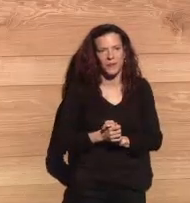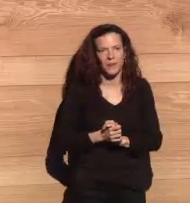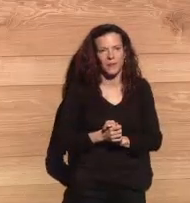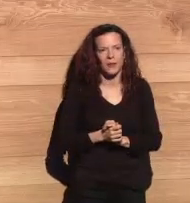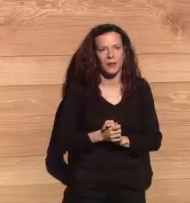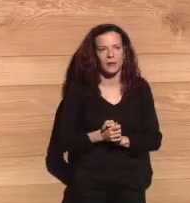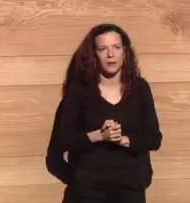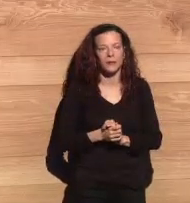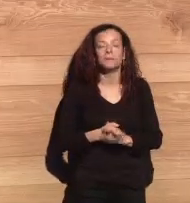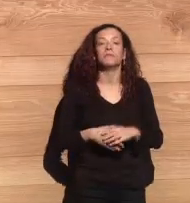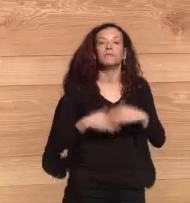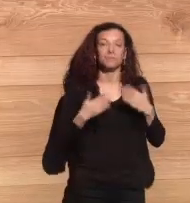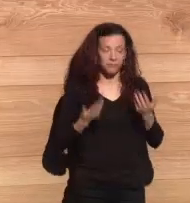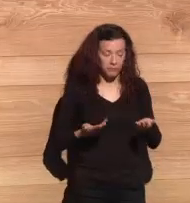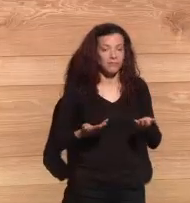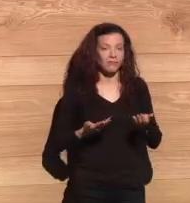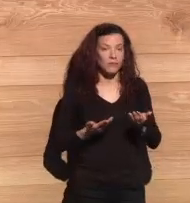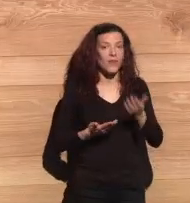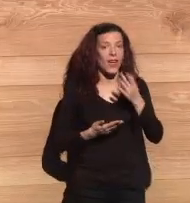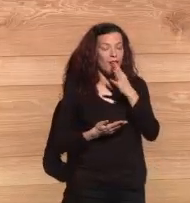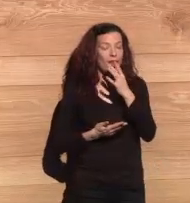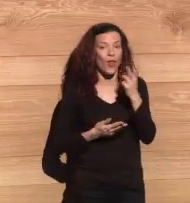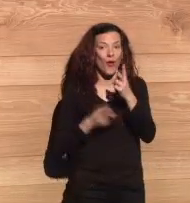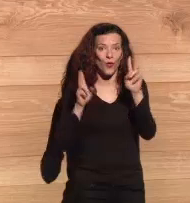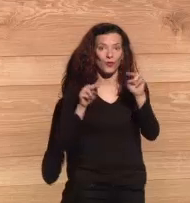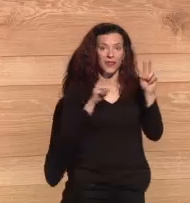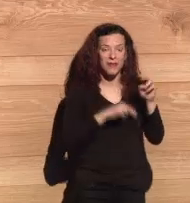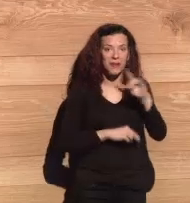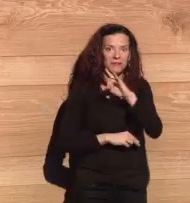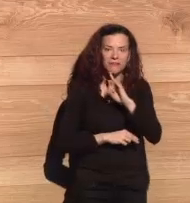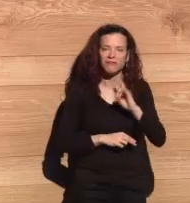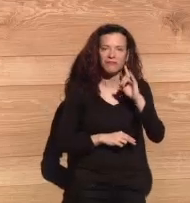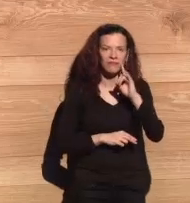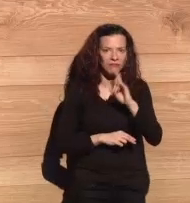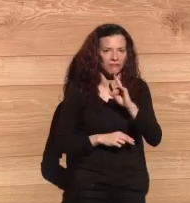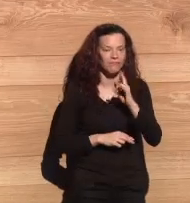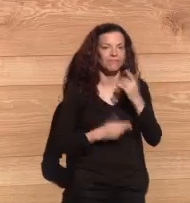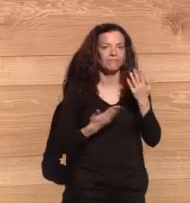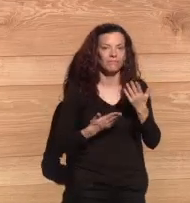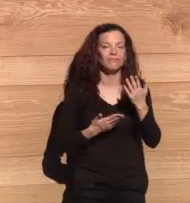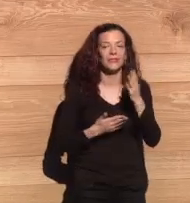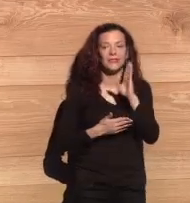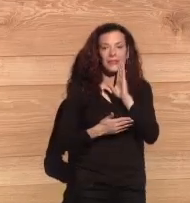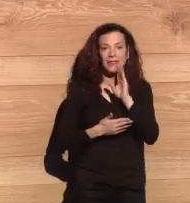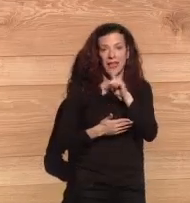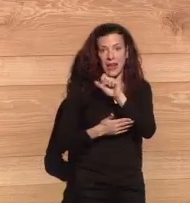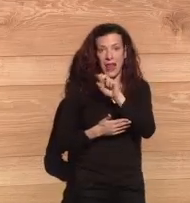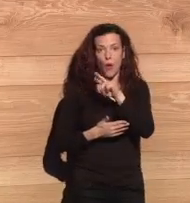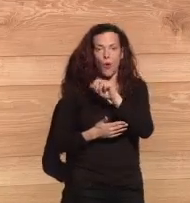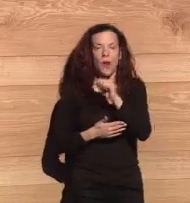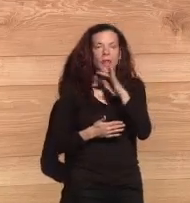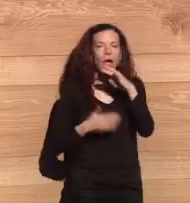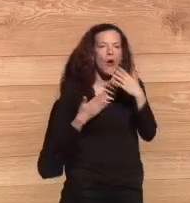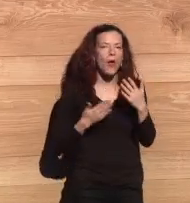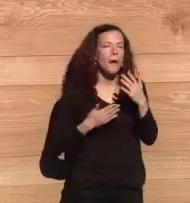Vamos a pasar de estos dos temas y proyectos apasionantes que ha tratado Laura, al